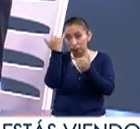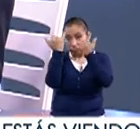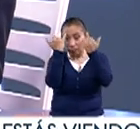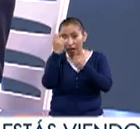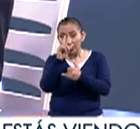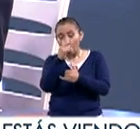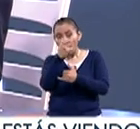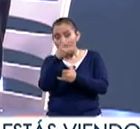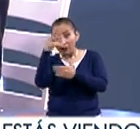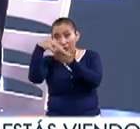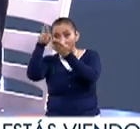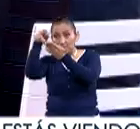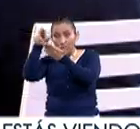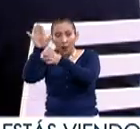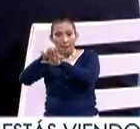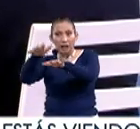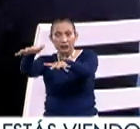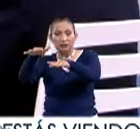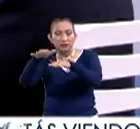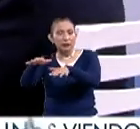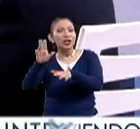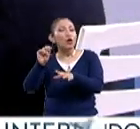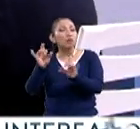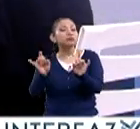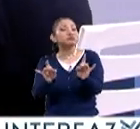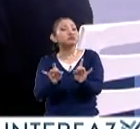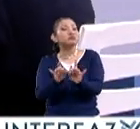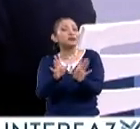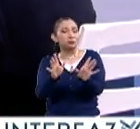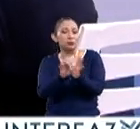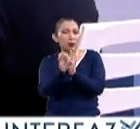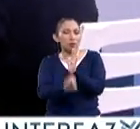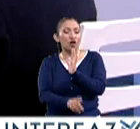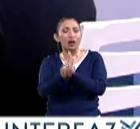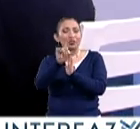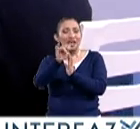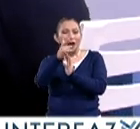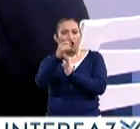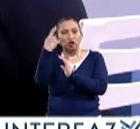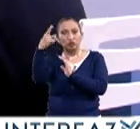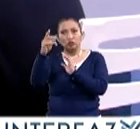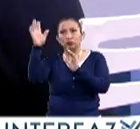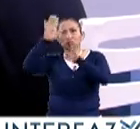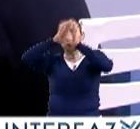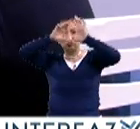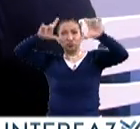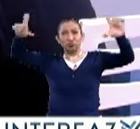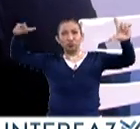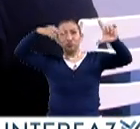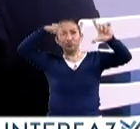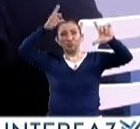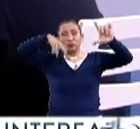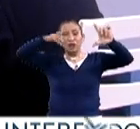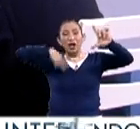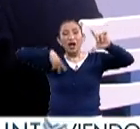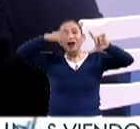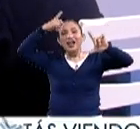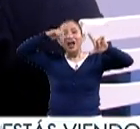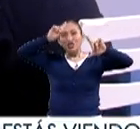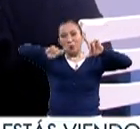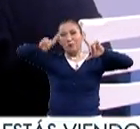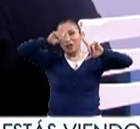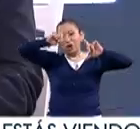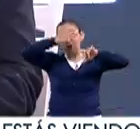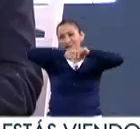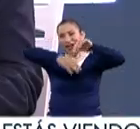Diego Rivera, con los muralistas. Por supuesto. Y no es casual que, por ejemplo, Diego, en su espléndido mural de Sueño una tarde dominical en la Alameda,